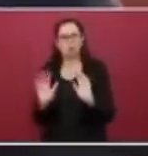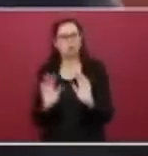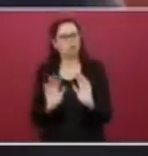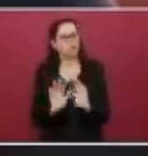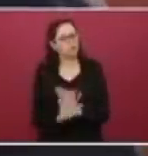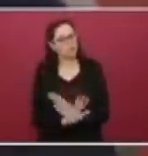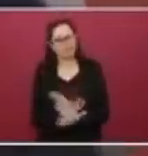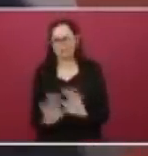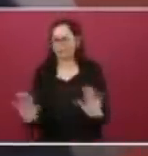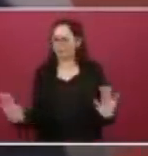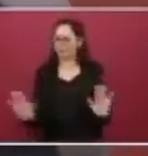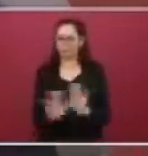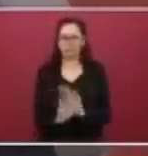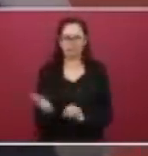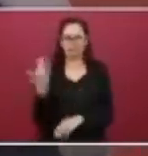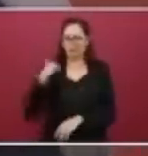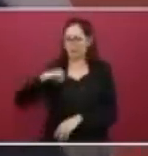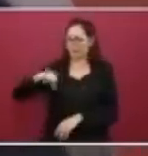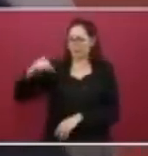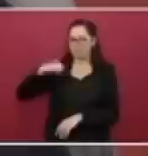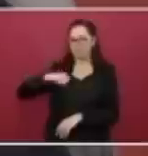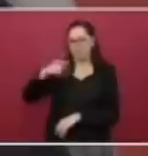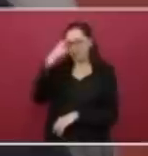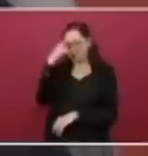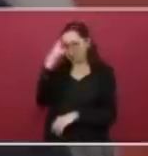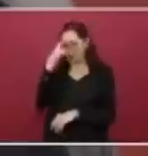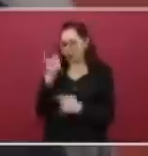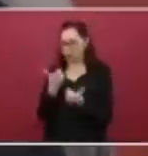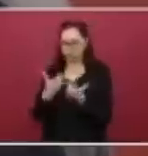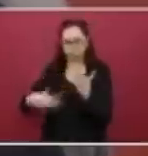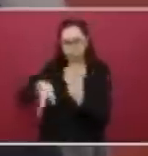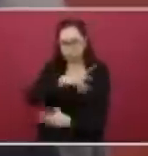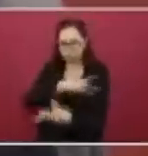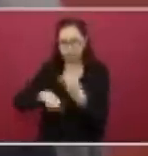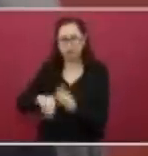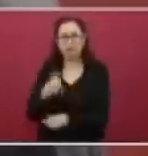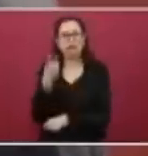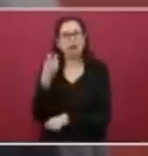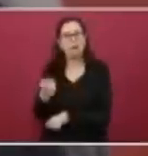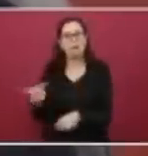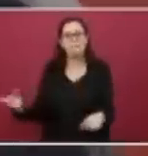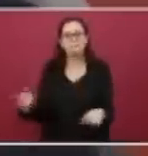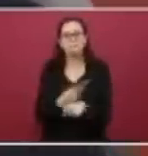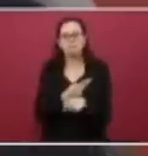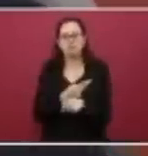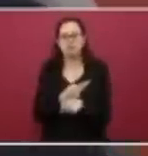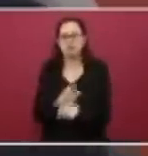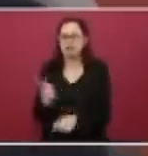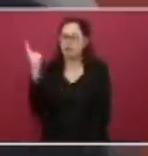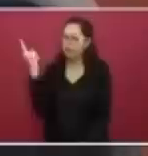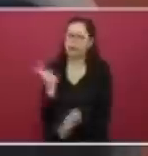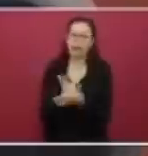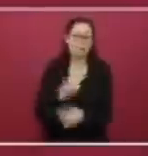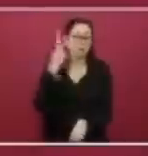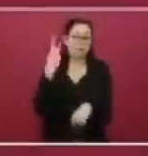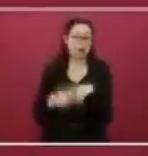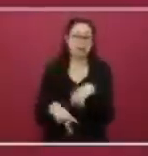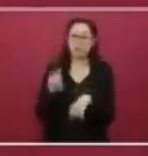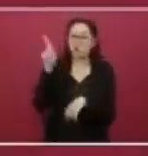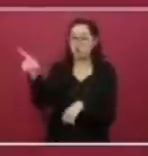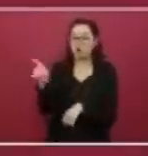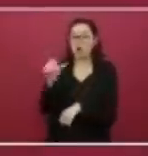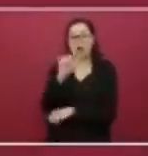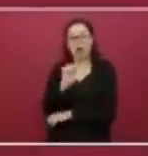eso nos ocasionó la desgracia de la guardería abc de la